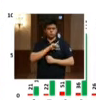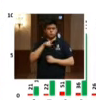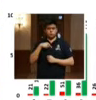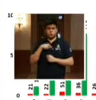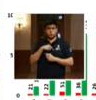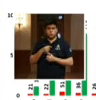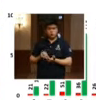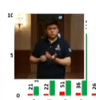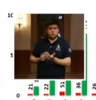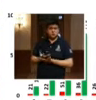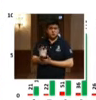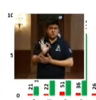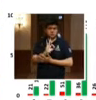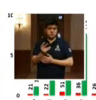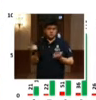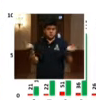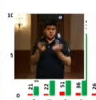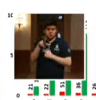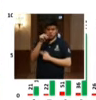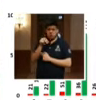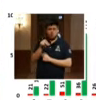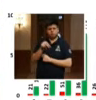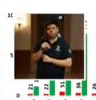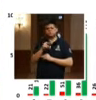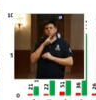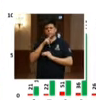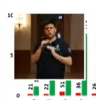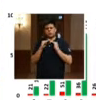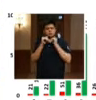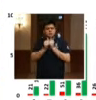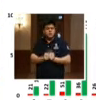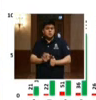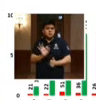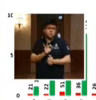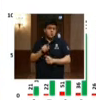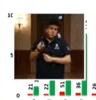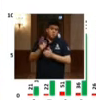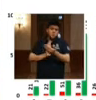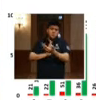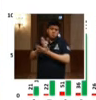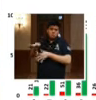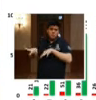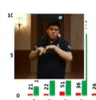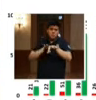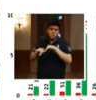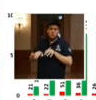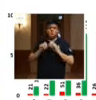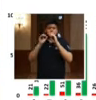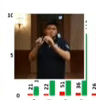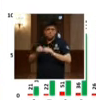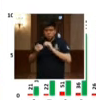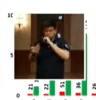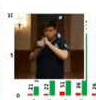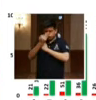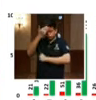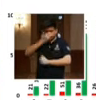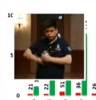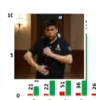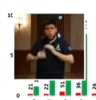no es absolutamente necesario. Si tienes que salir a trabajar, sales con tus precauciones y